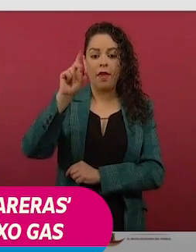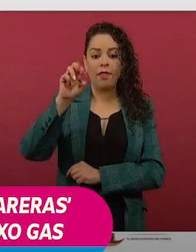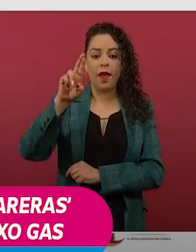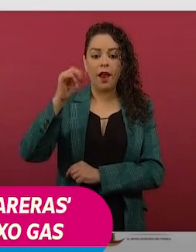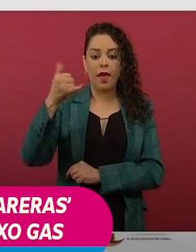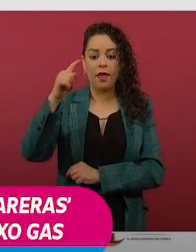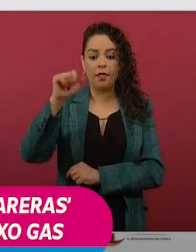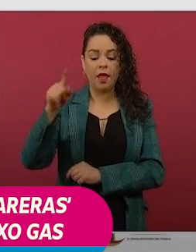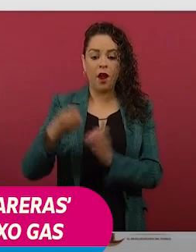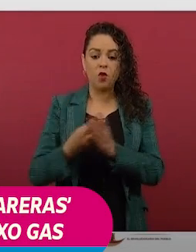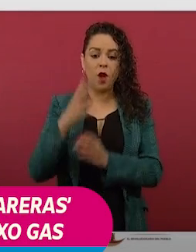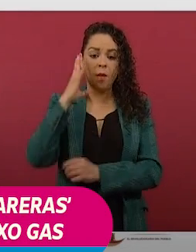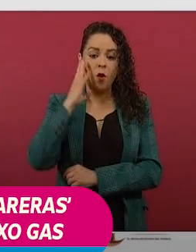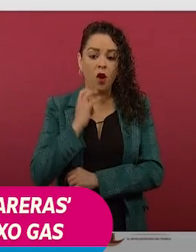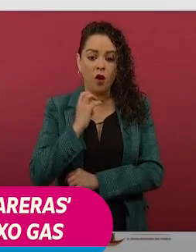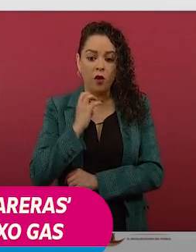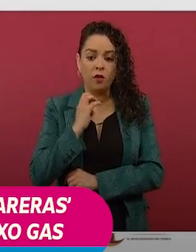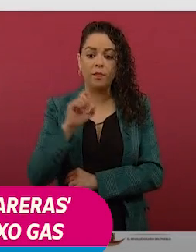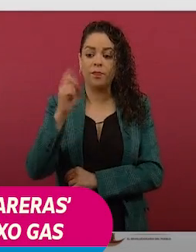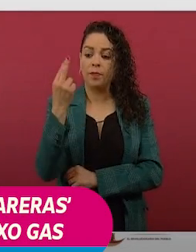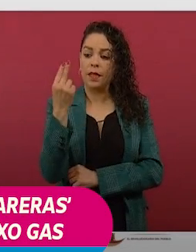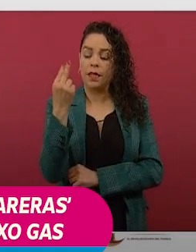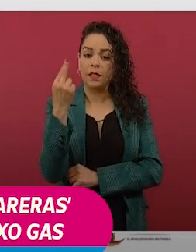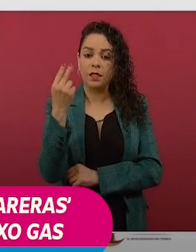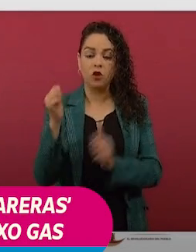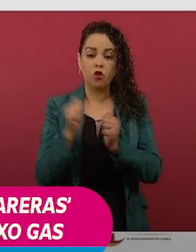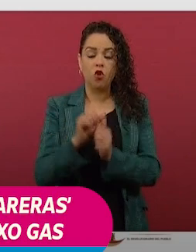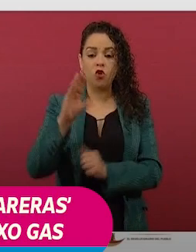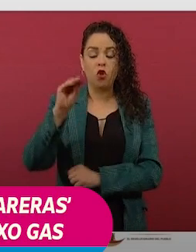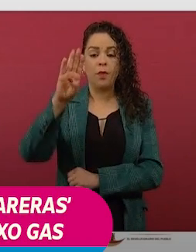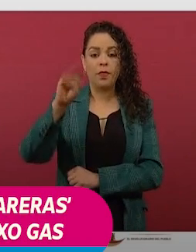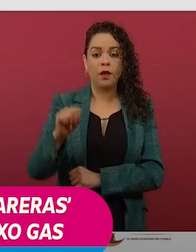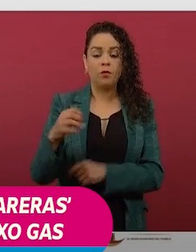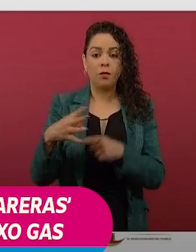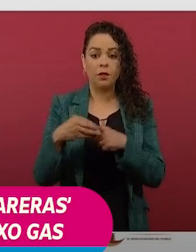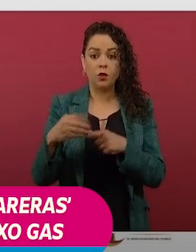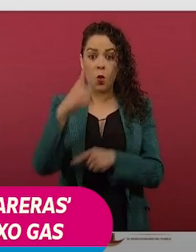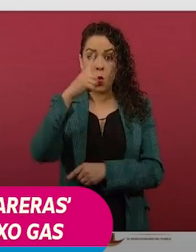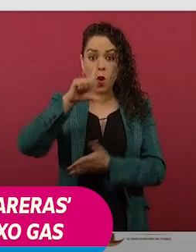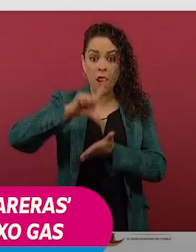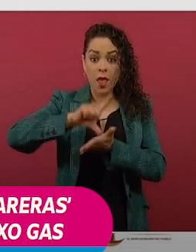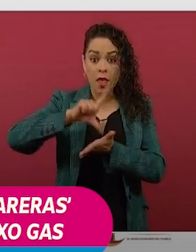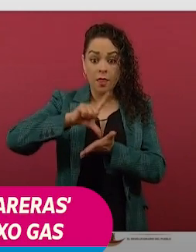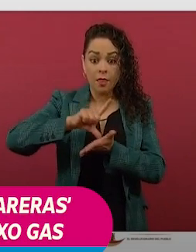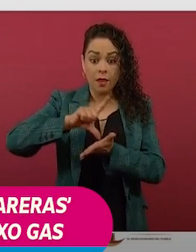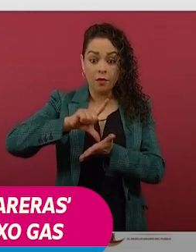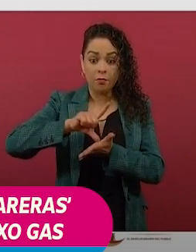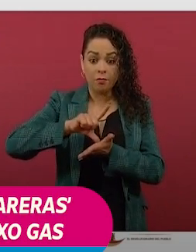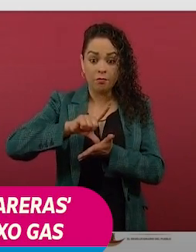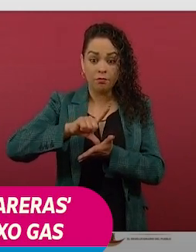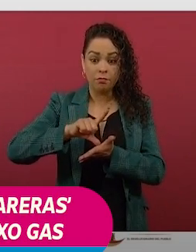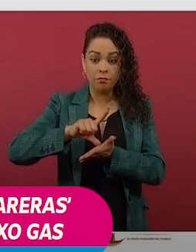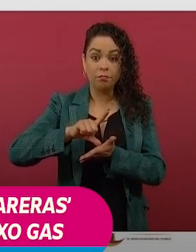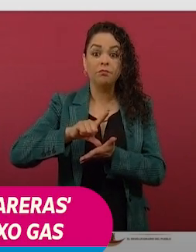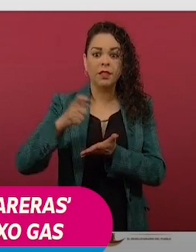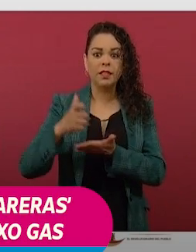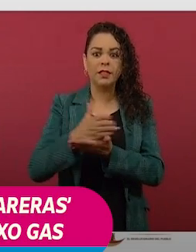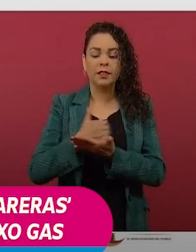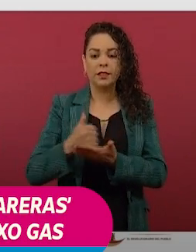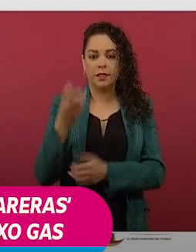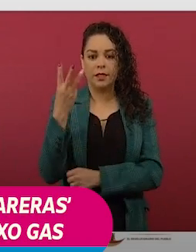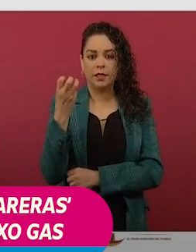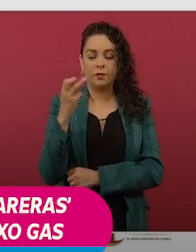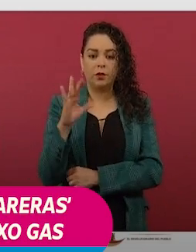León, 25 pesos 99 centavos el litro, un margen 3 pesos